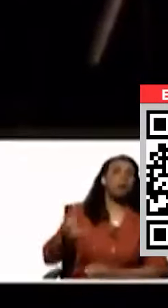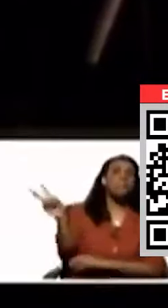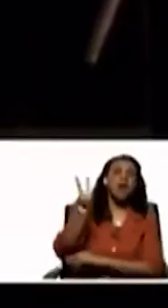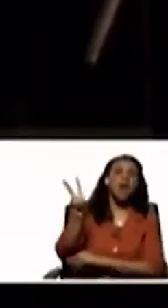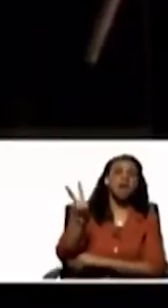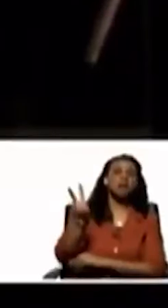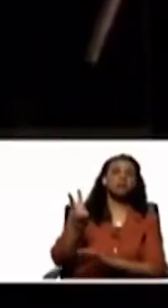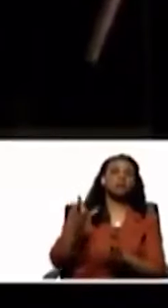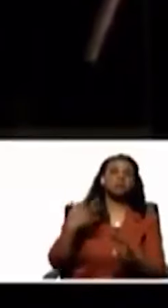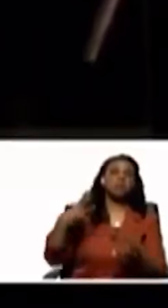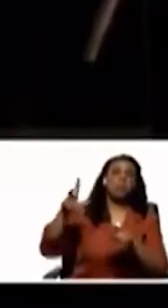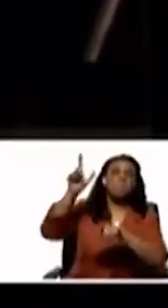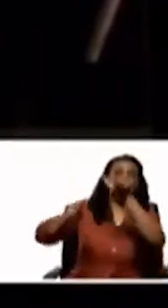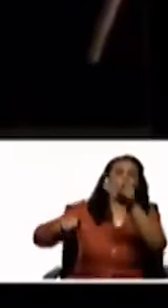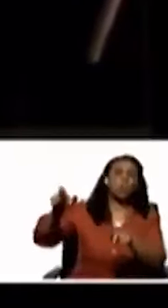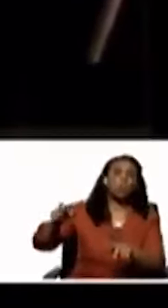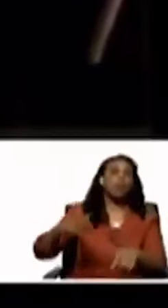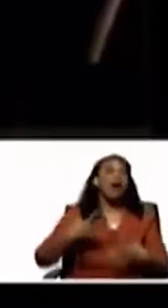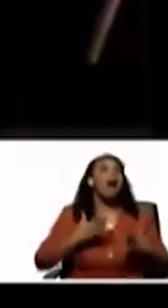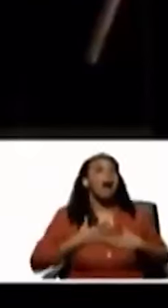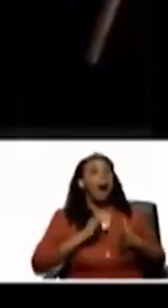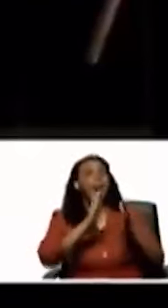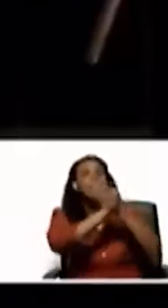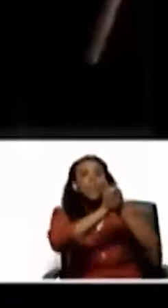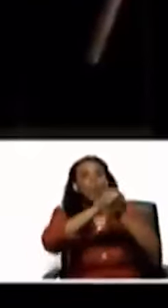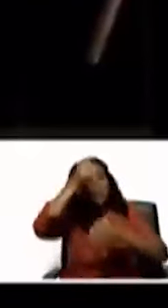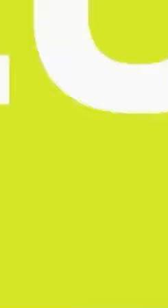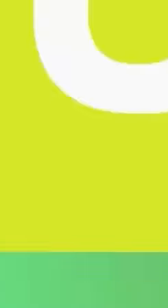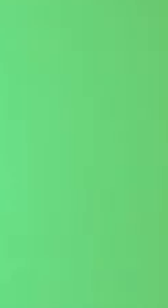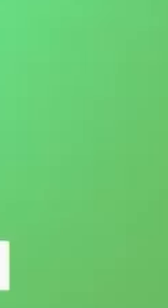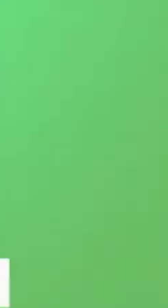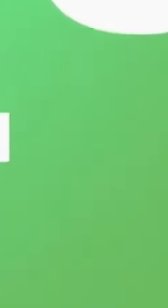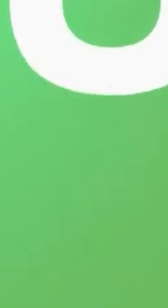la oligarquía y la patria y el pueblo.